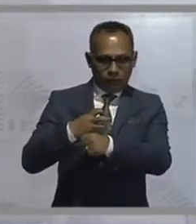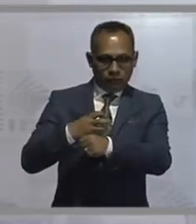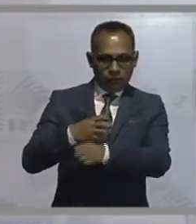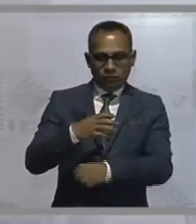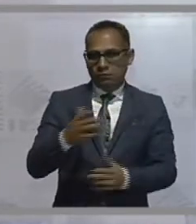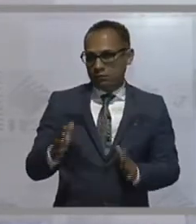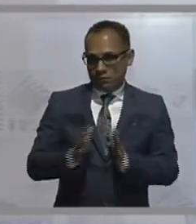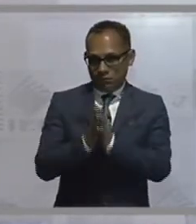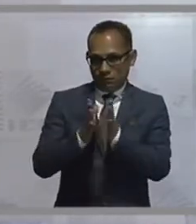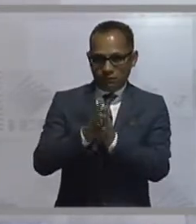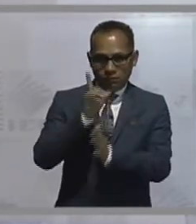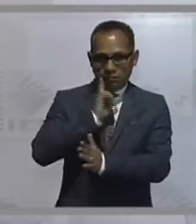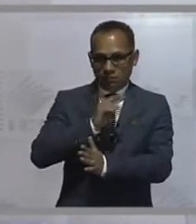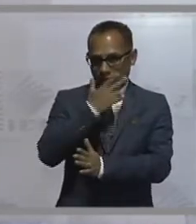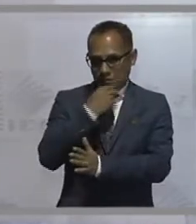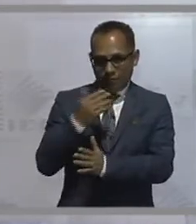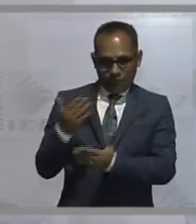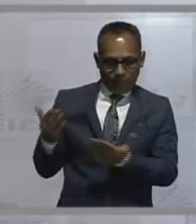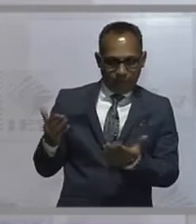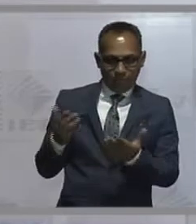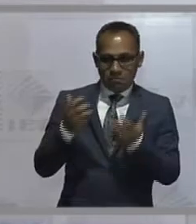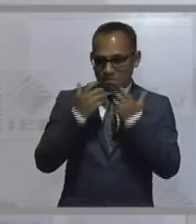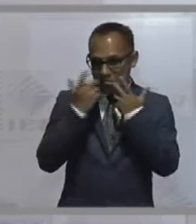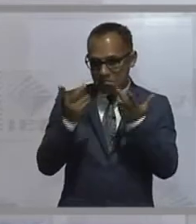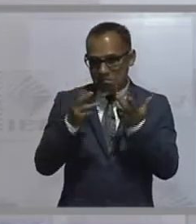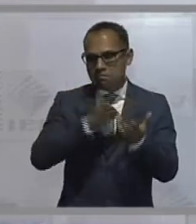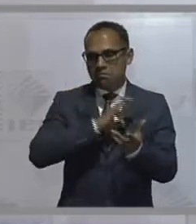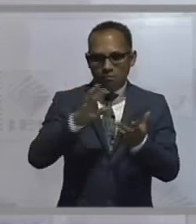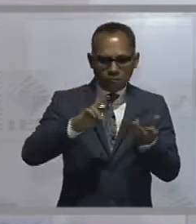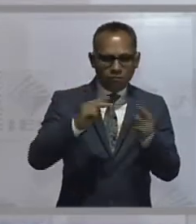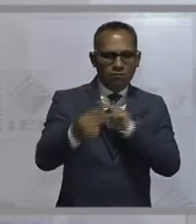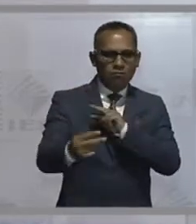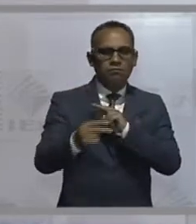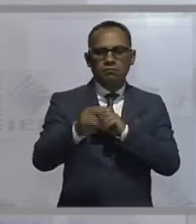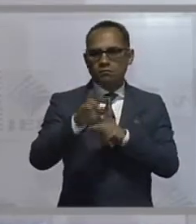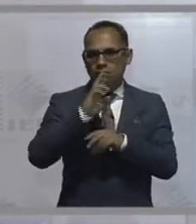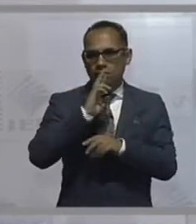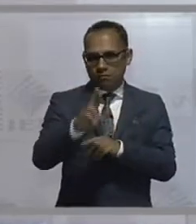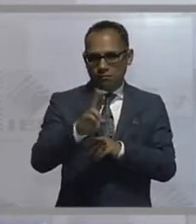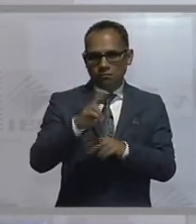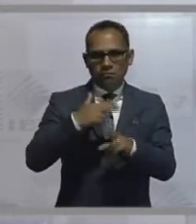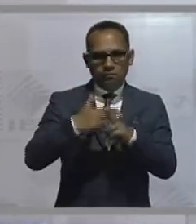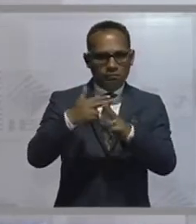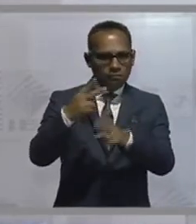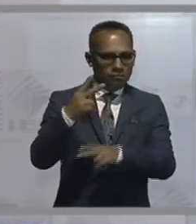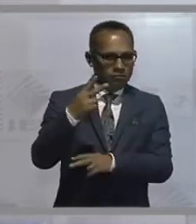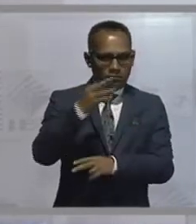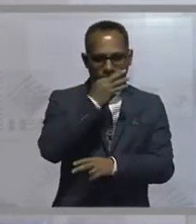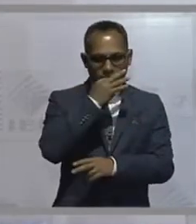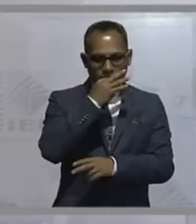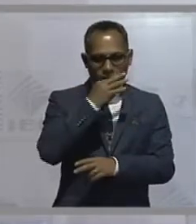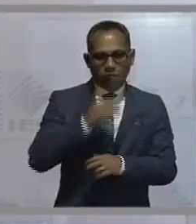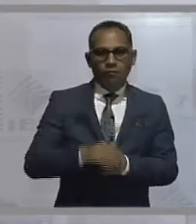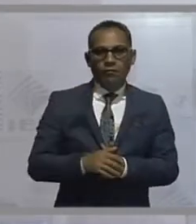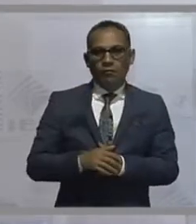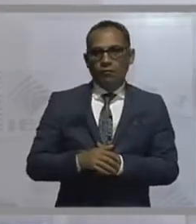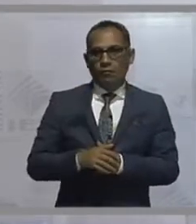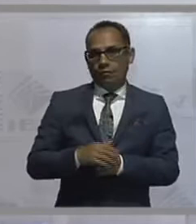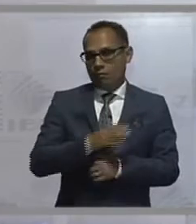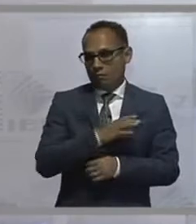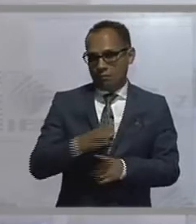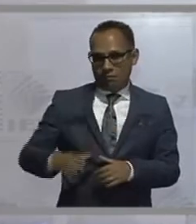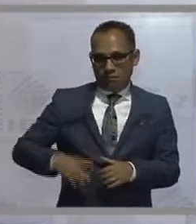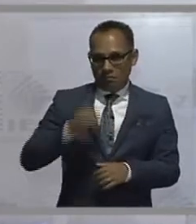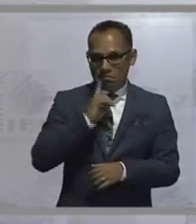si así lo desean podrán ejercer el derecho de réplica hasta por dos minutos si la candidata o el candidato no desea